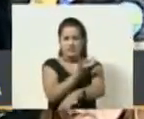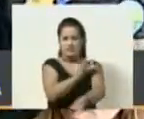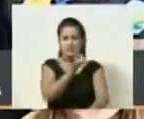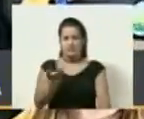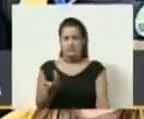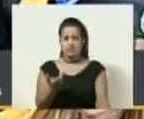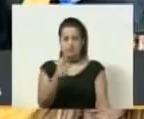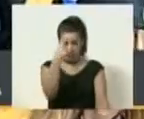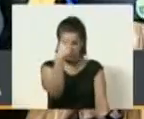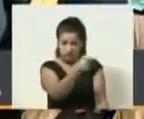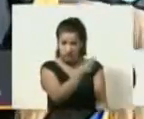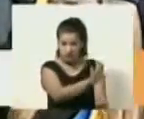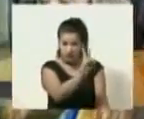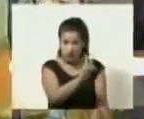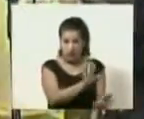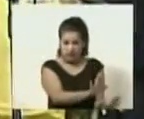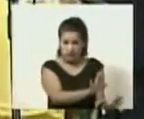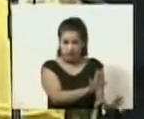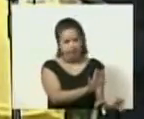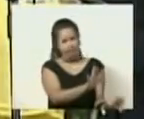Venezuela noble que queremos.